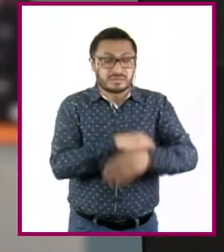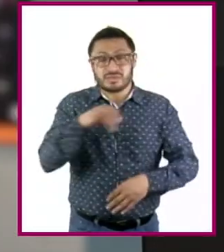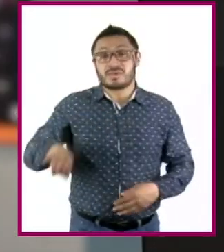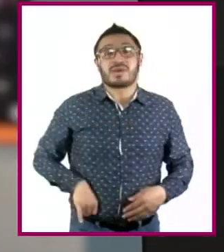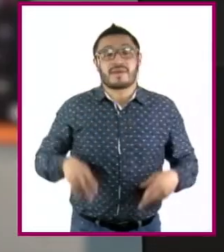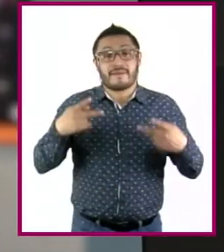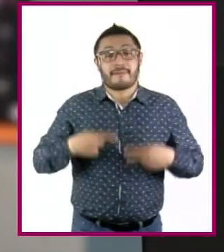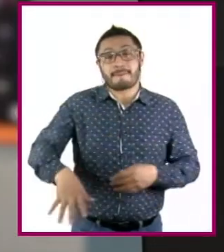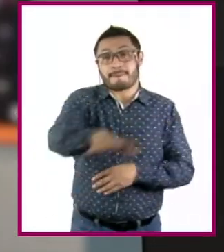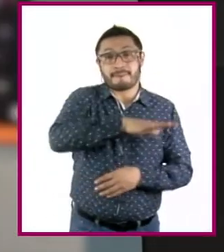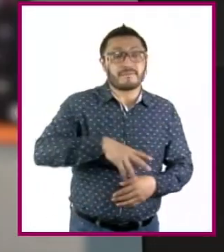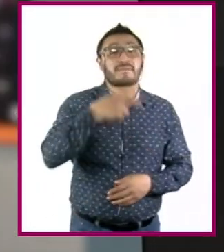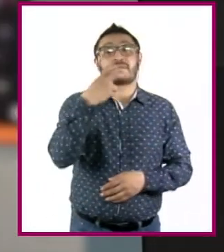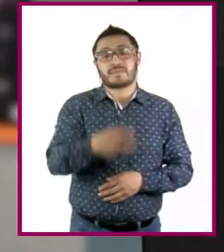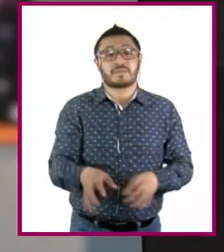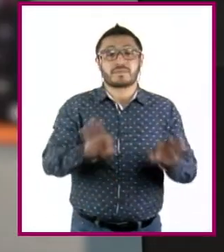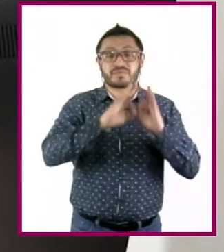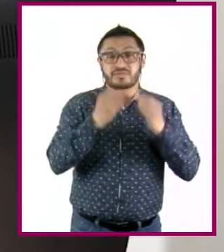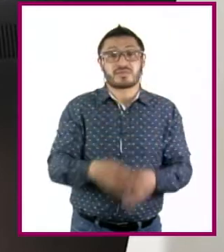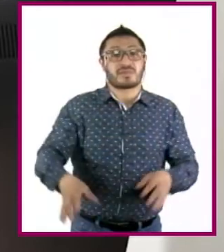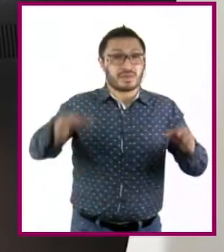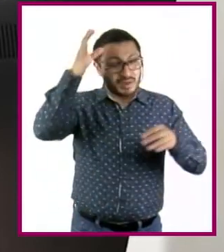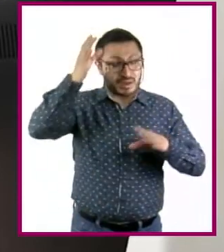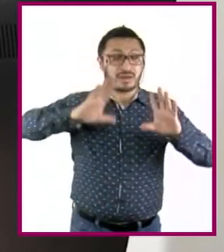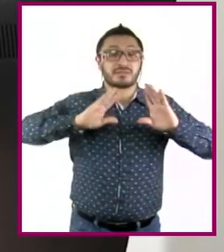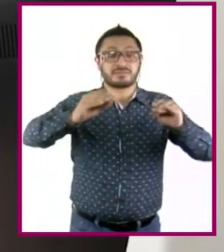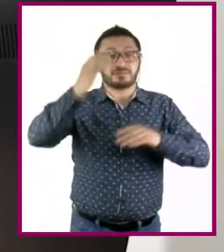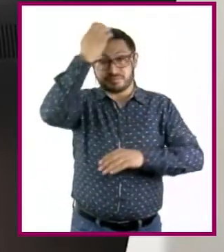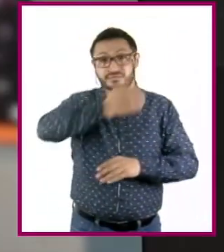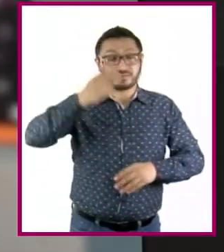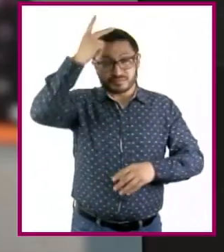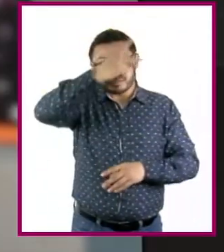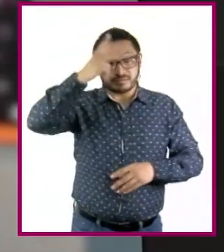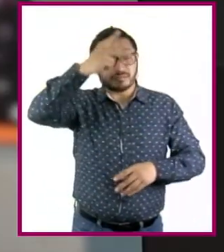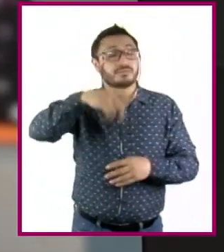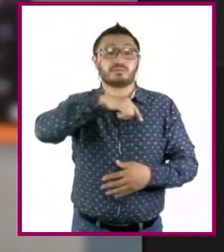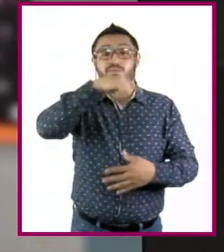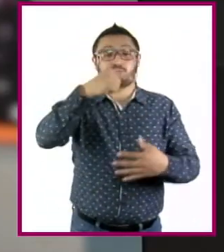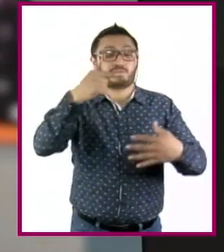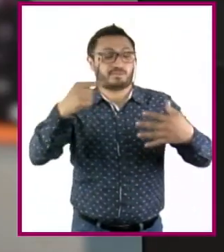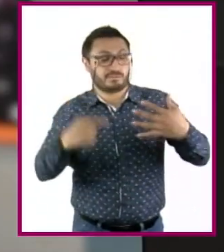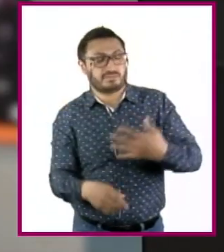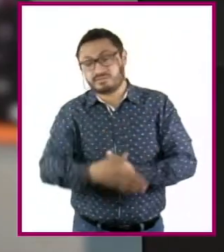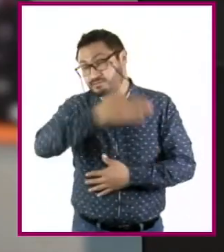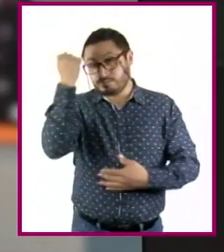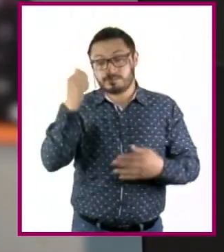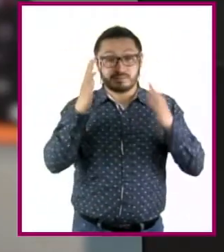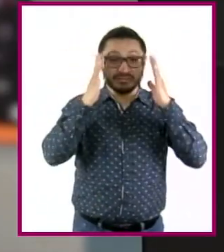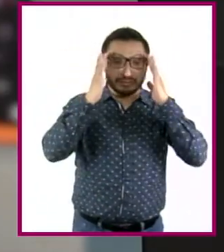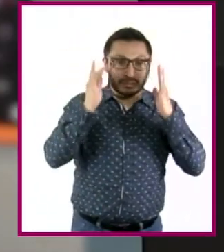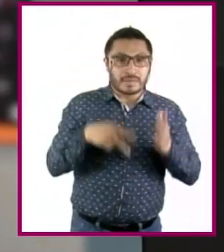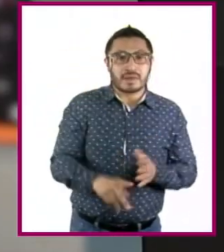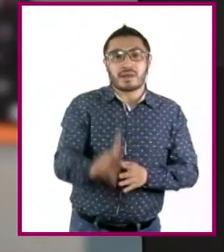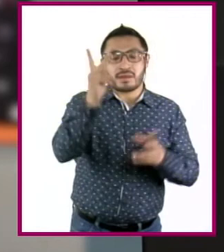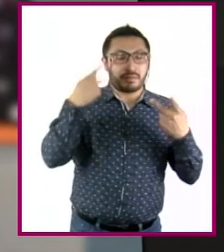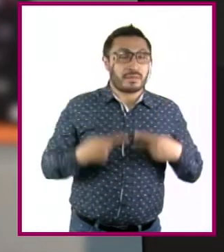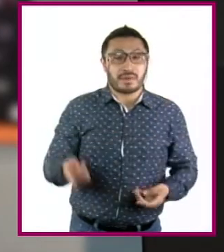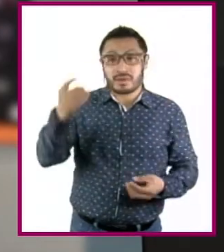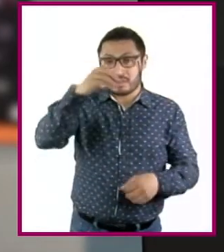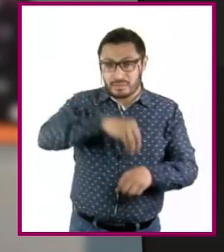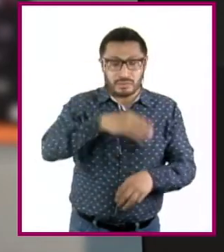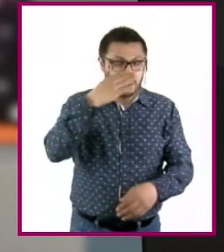Sí, capacitación, exámenes psicológicos, consecuencias si juzgan injustamente, no sé. Pero que quienes impartan